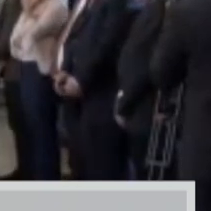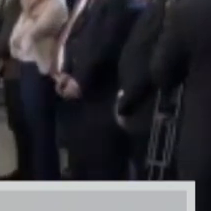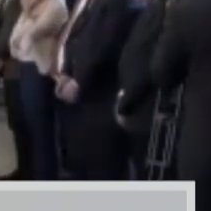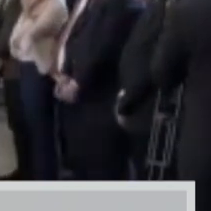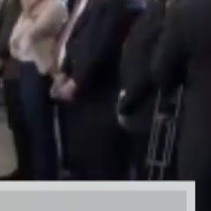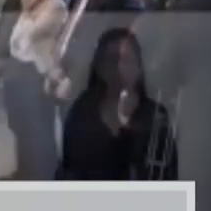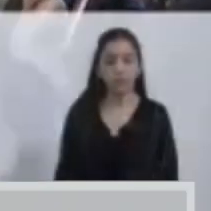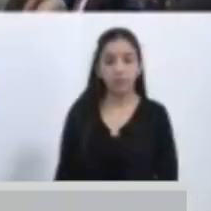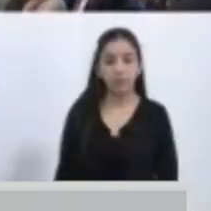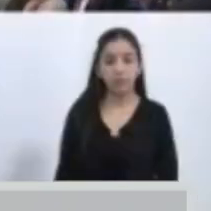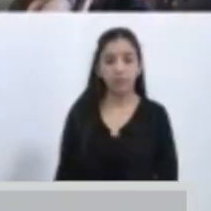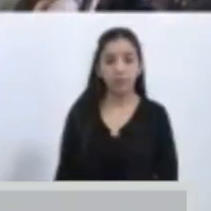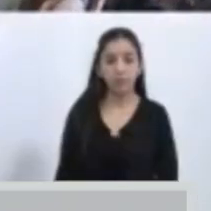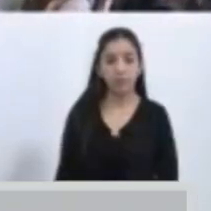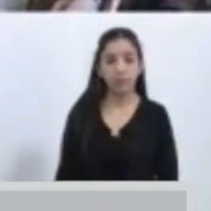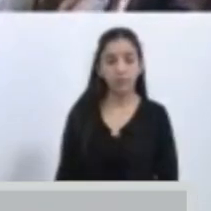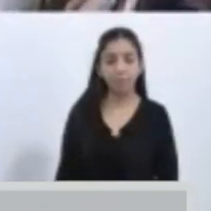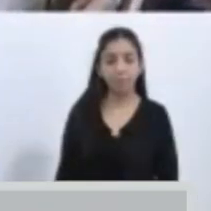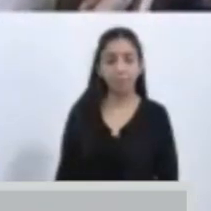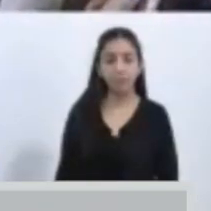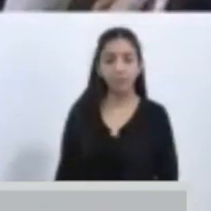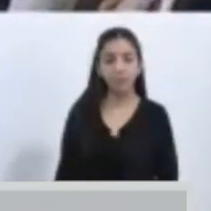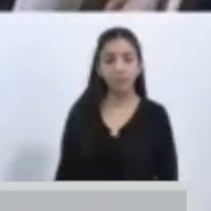pero creo valió la pena.